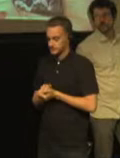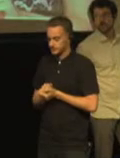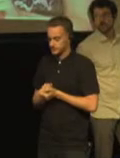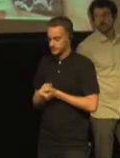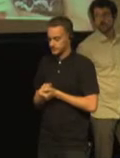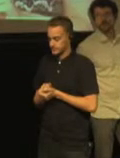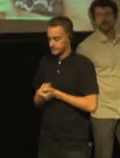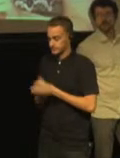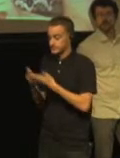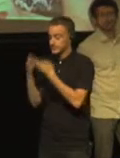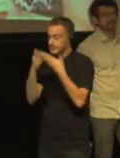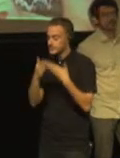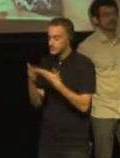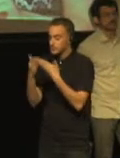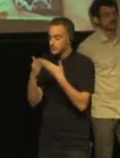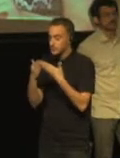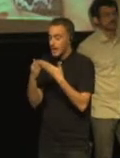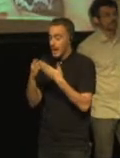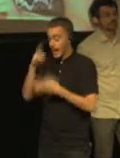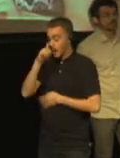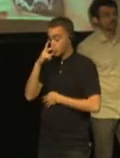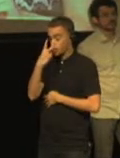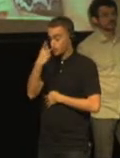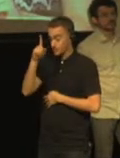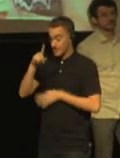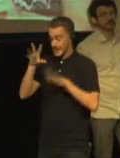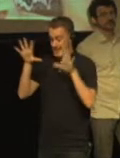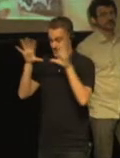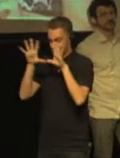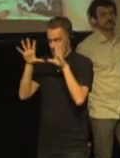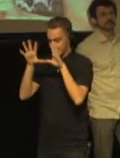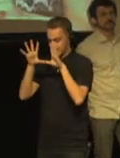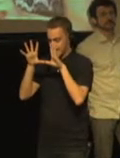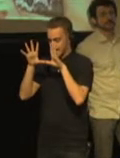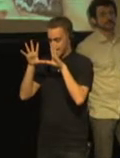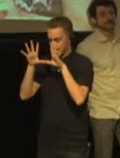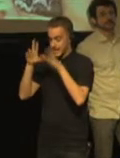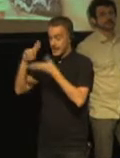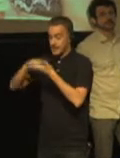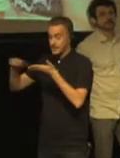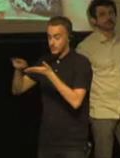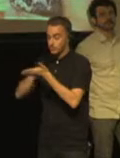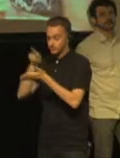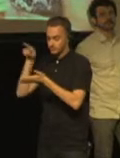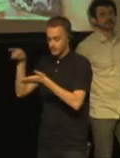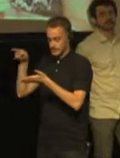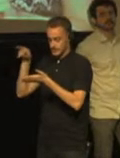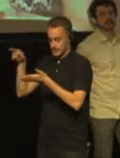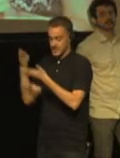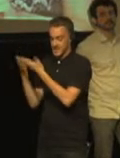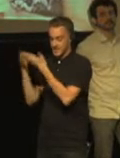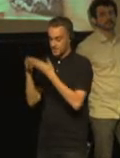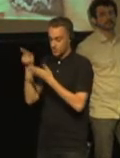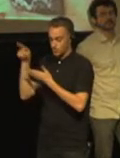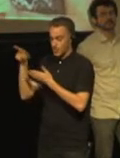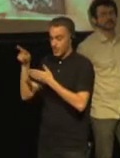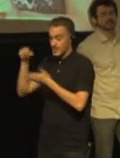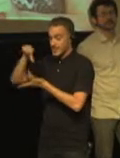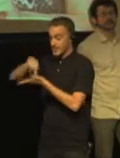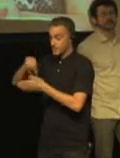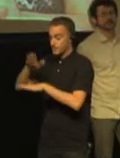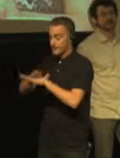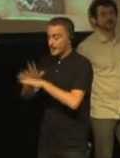que fue llevado a cabo en el año 2010 en el Reino Unido por el Centro para la Investigación sobre la